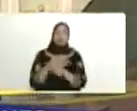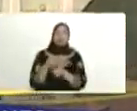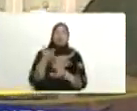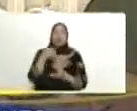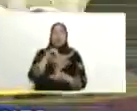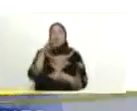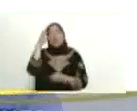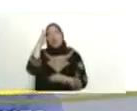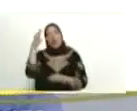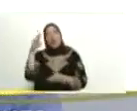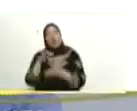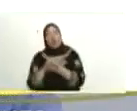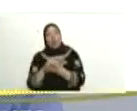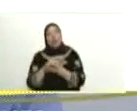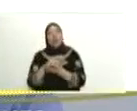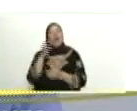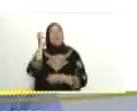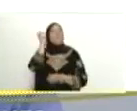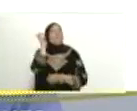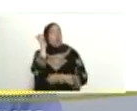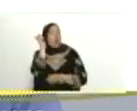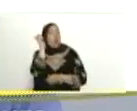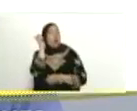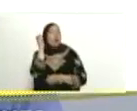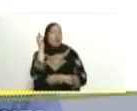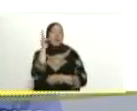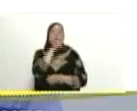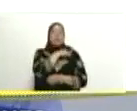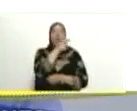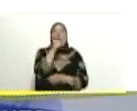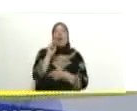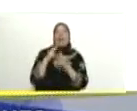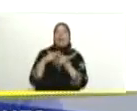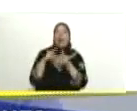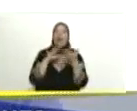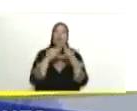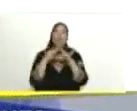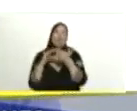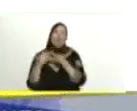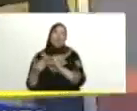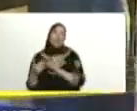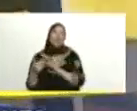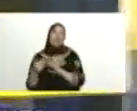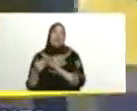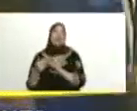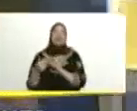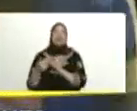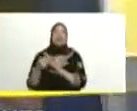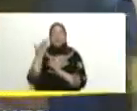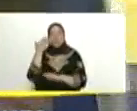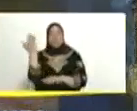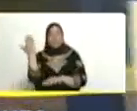Lenis. Maribel Farías, jefa de calle de los talleres de la comunidad Barraca sobre la Marcha.